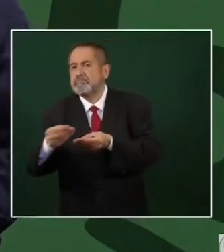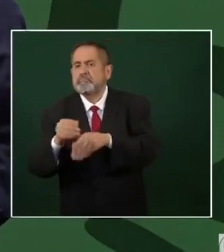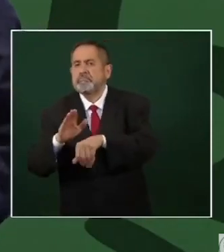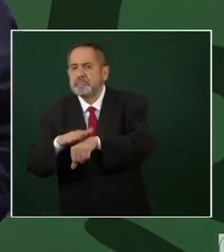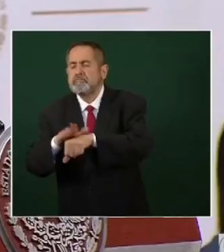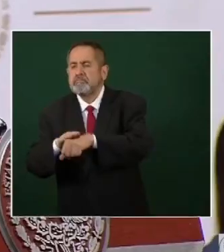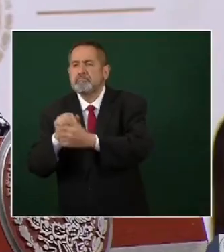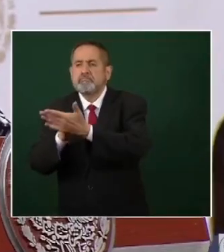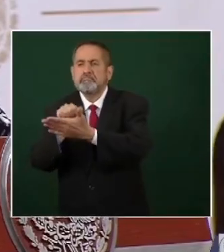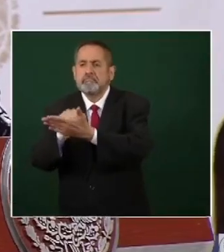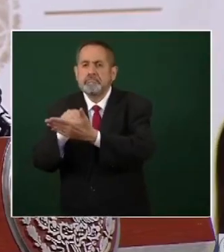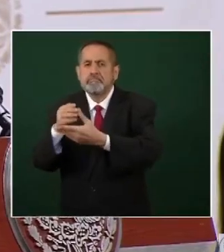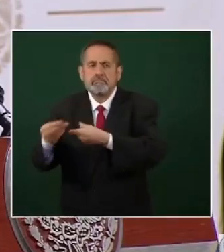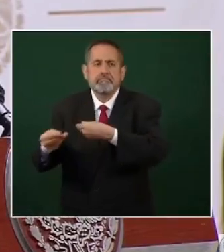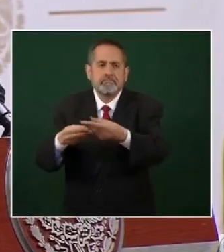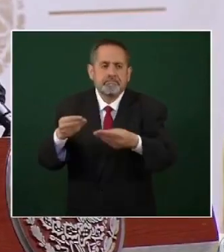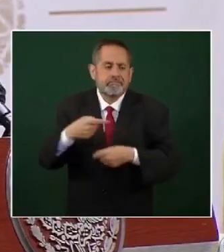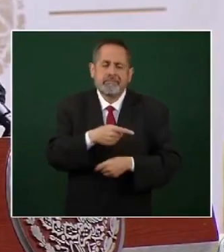cansa,